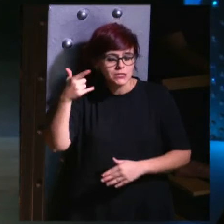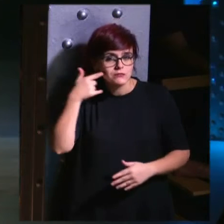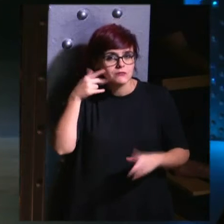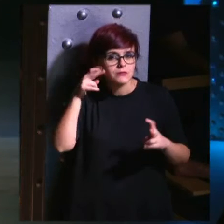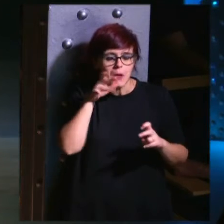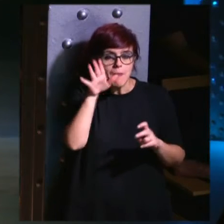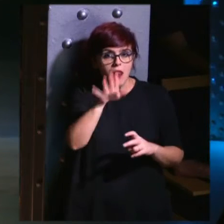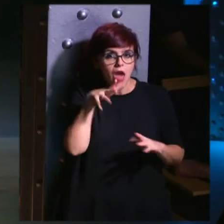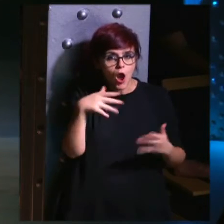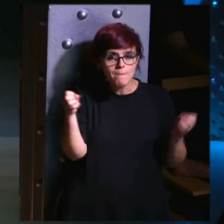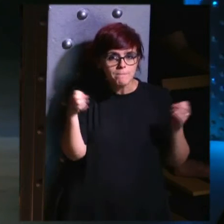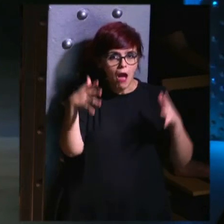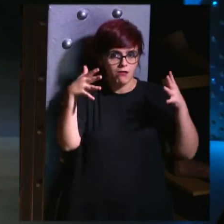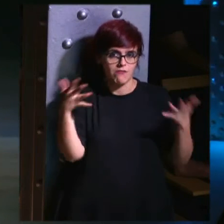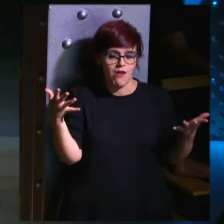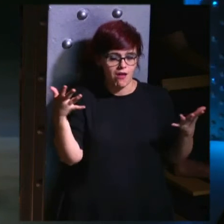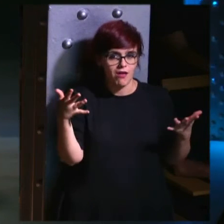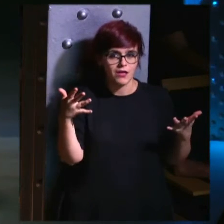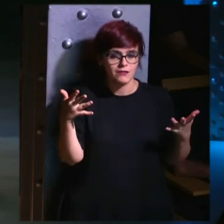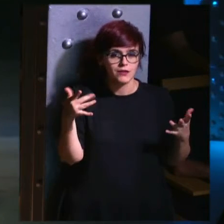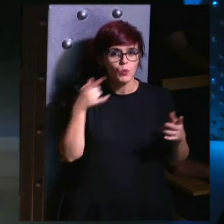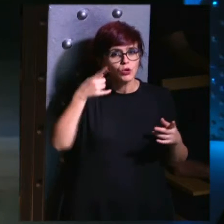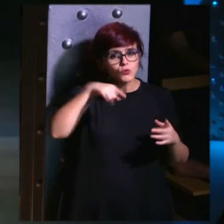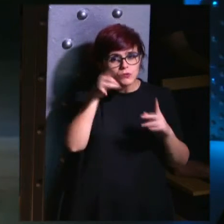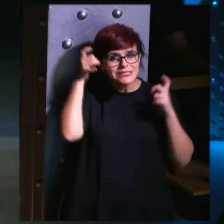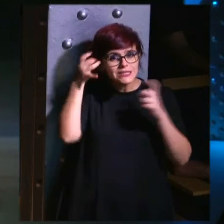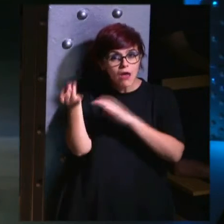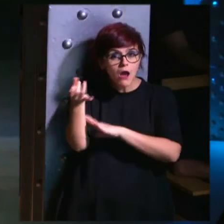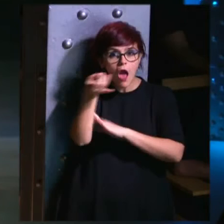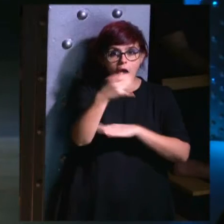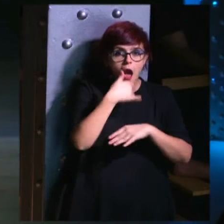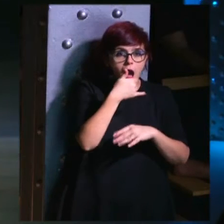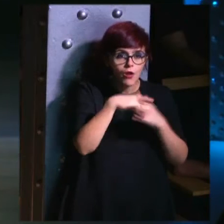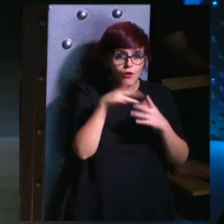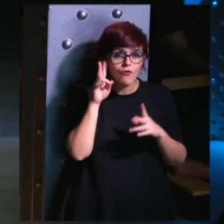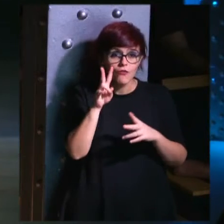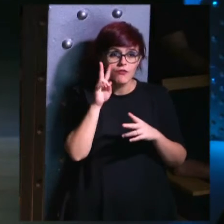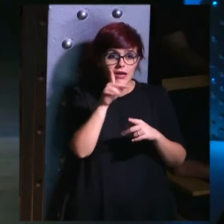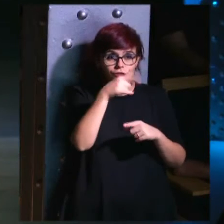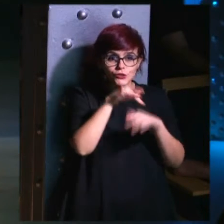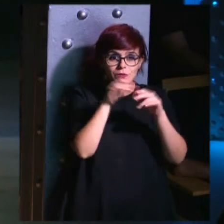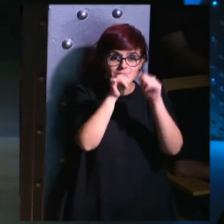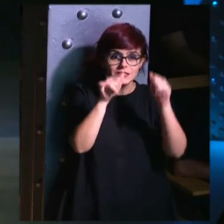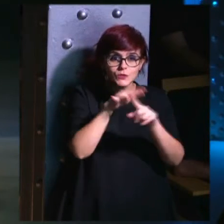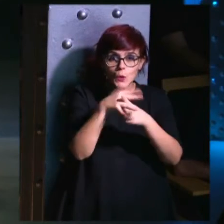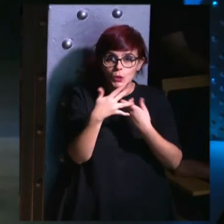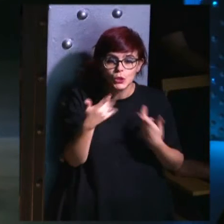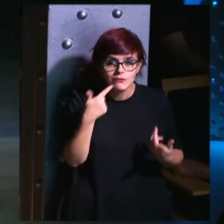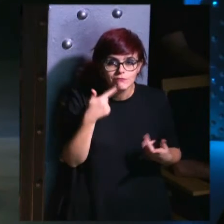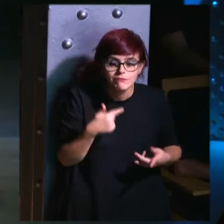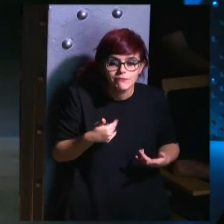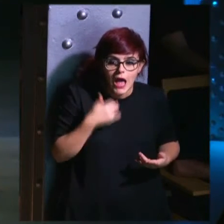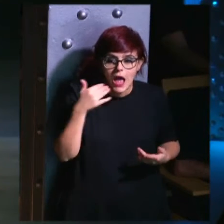hemos intentado generar algo parecido a alguna de estas expresiones que estáis viendo aquí, ¿no? Y con